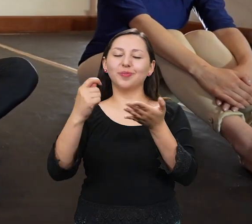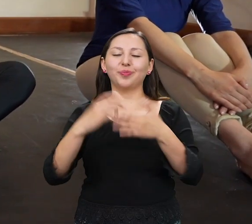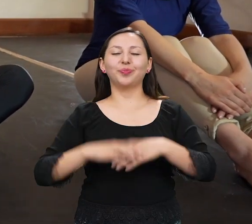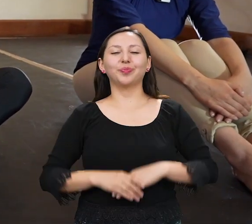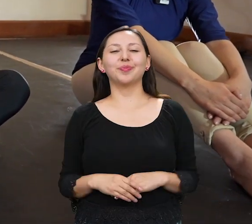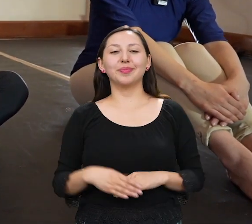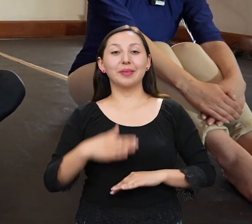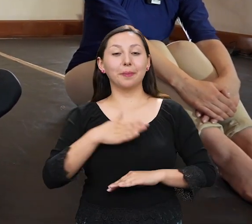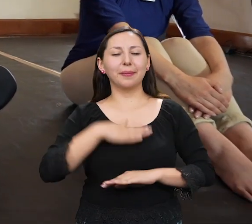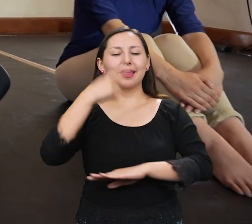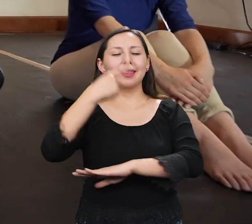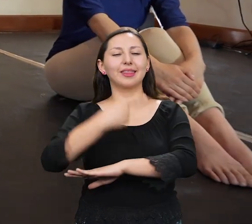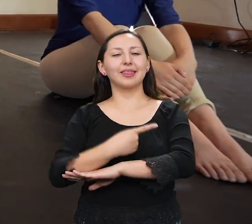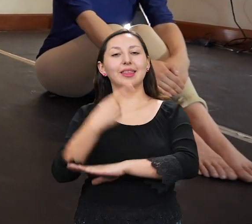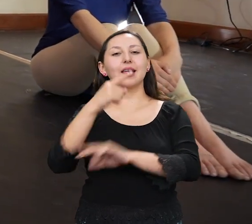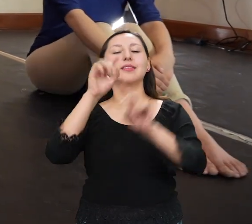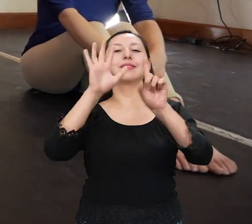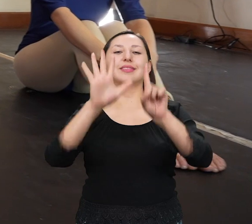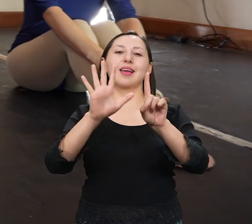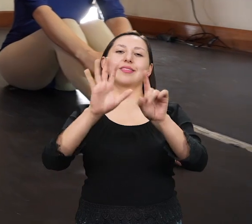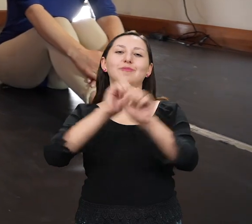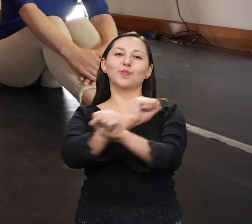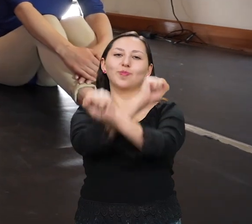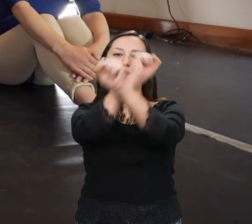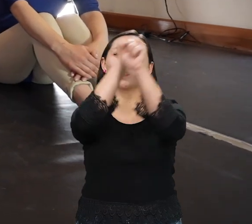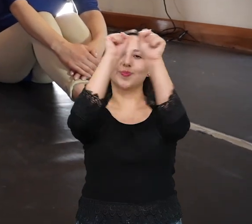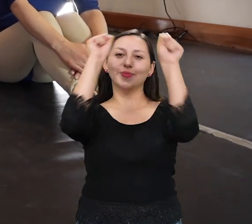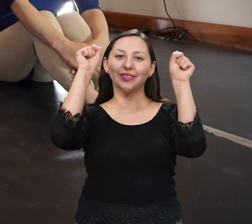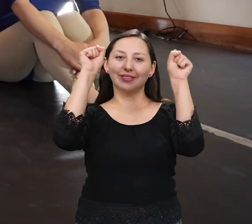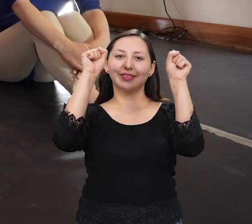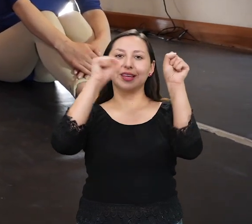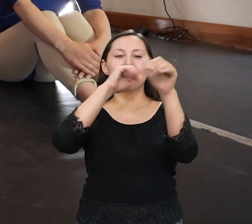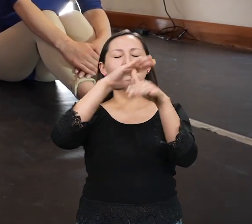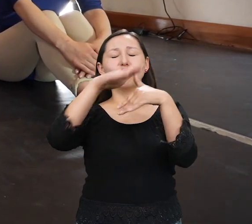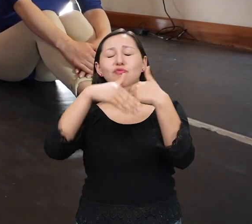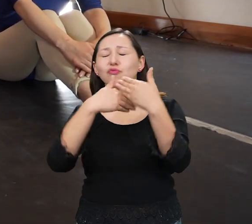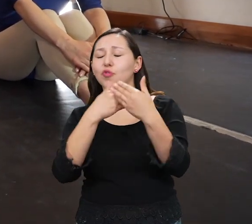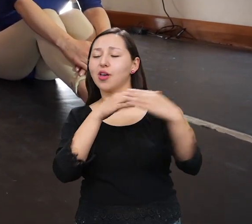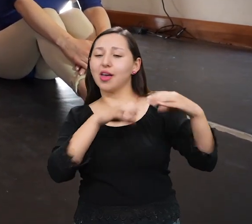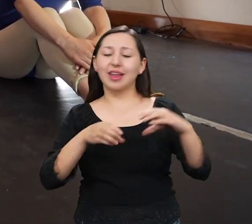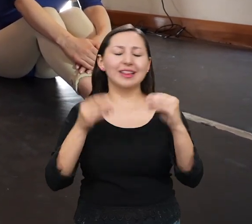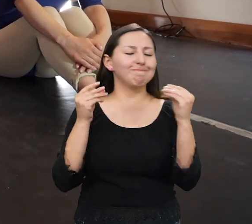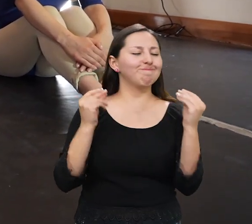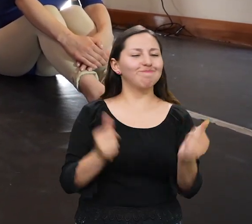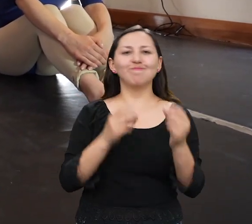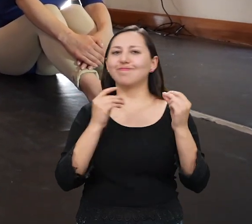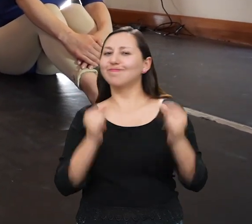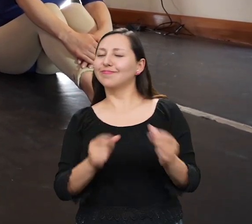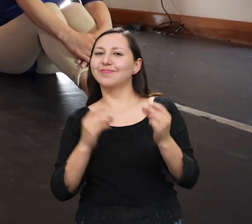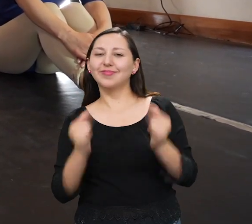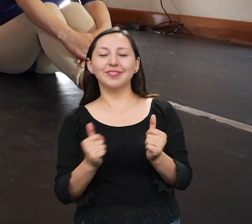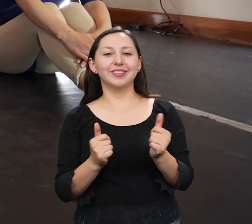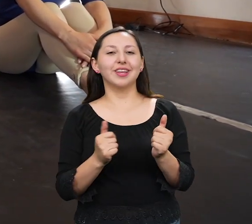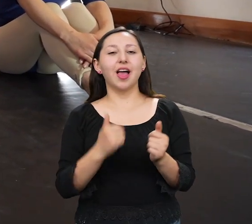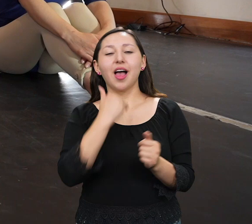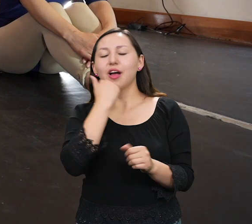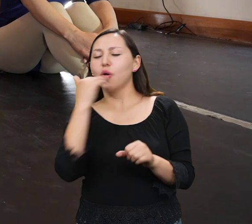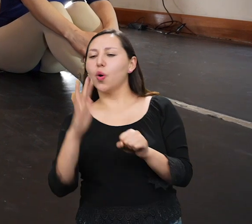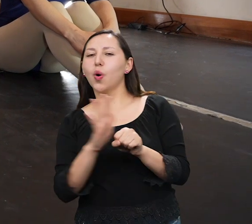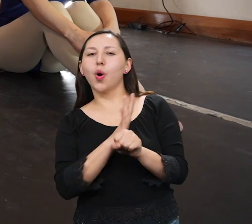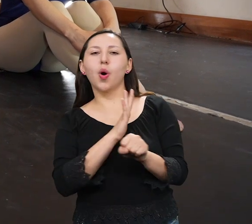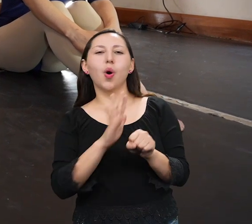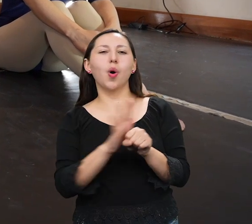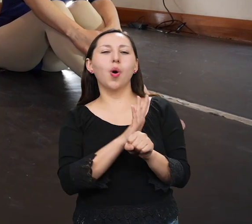día inicia a las 6 de la mañana. Intento hacer todo muy rápido porque siempre, por las ocupaciones,